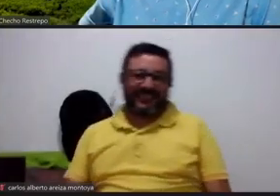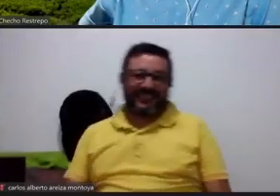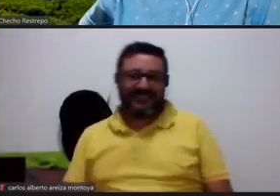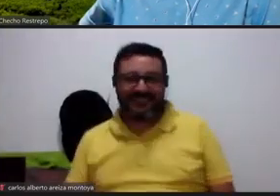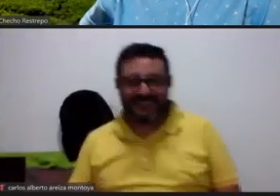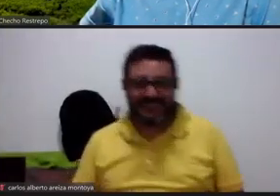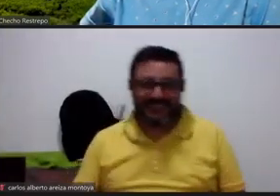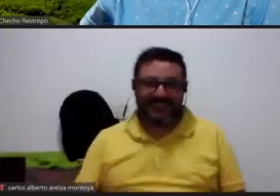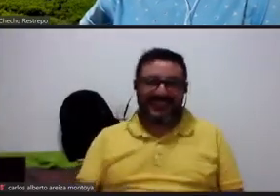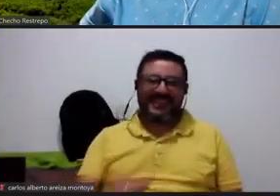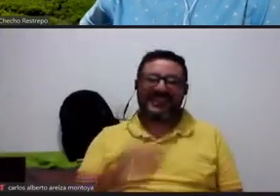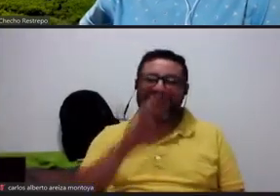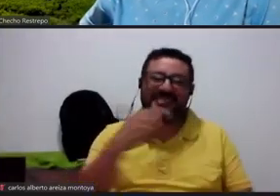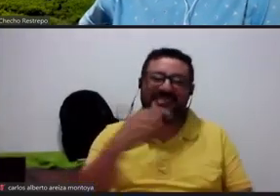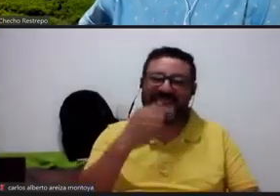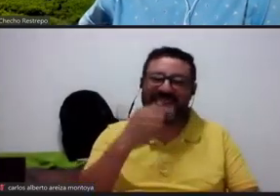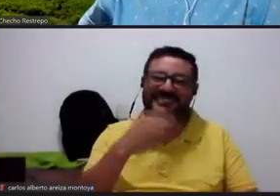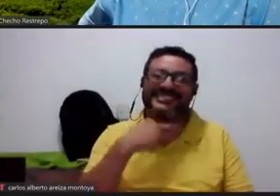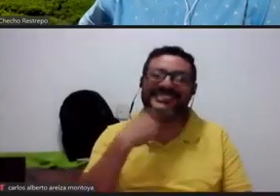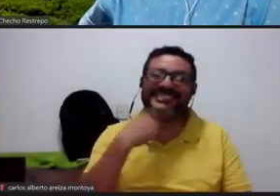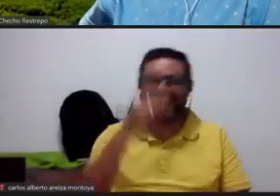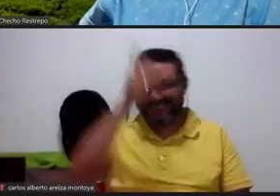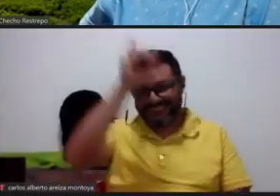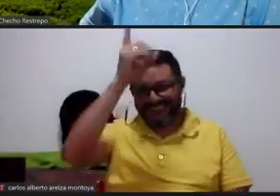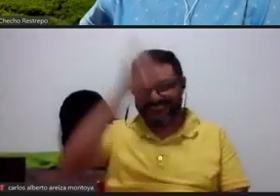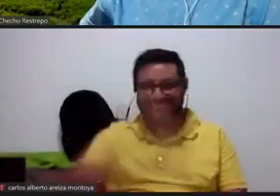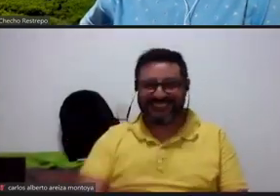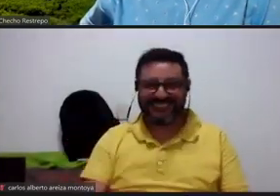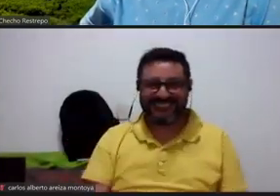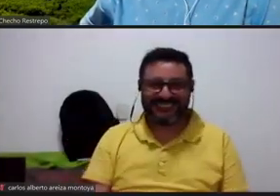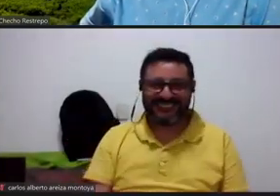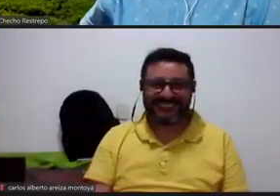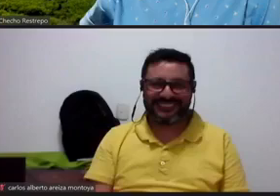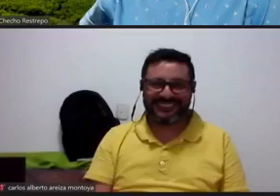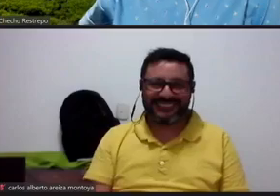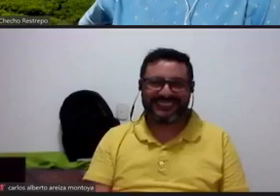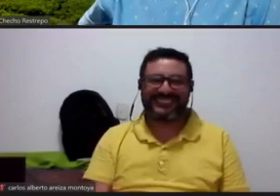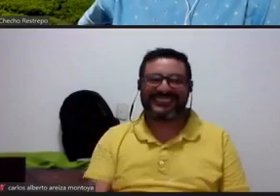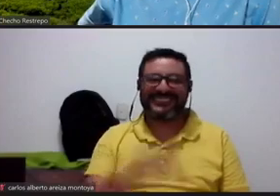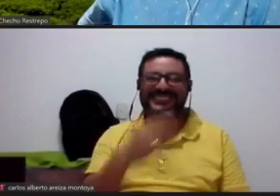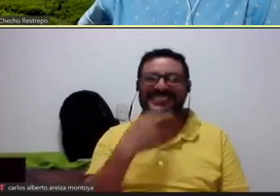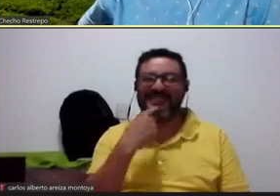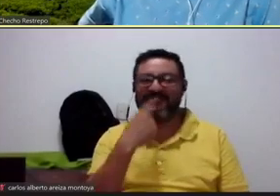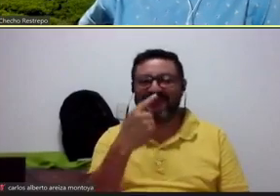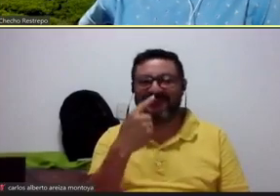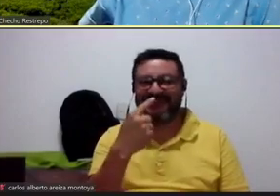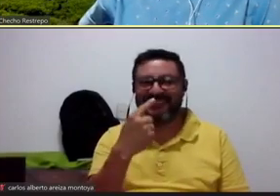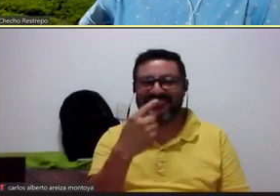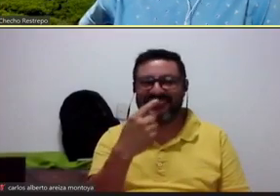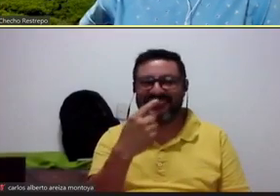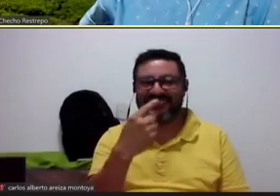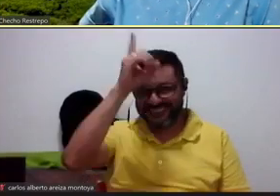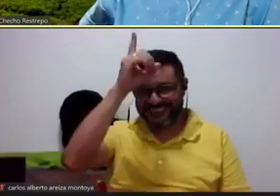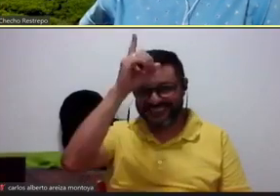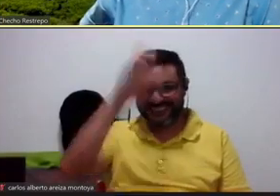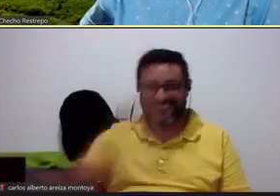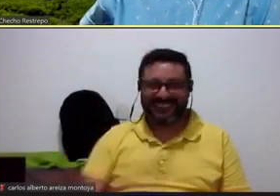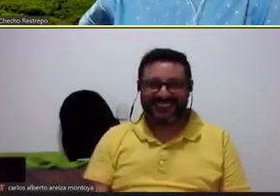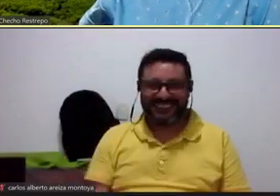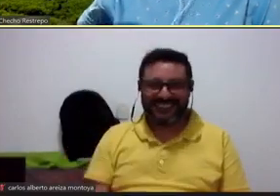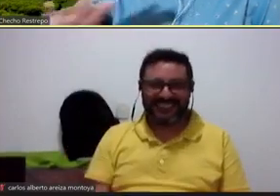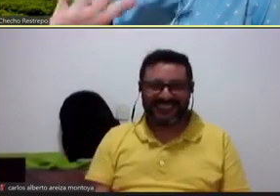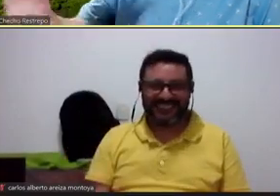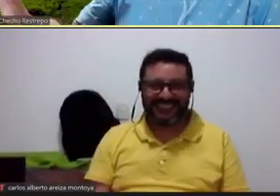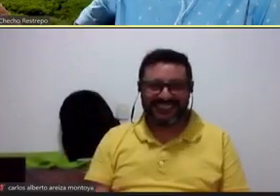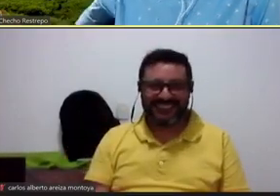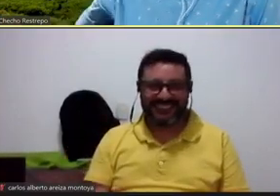agua, sí o no. Pero no, es Turm Springa. ¿Y quedaste ahí con, o solo